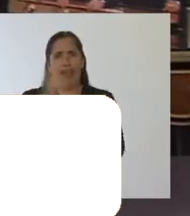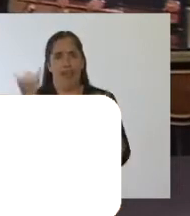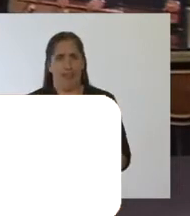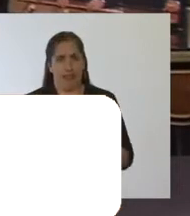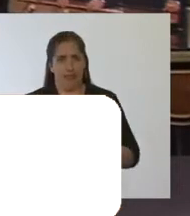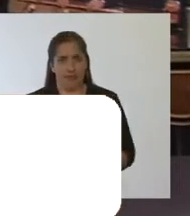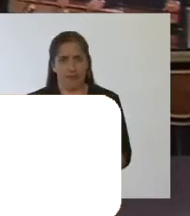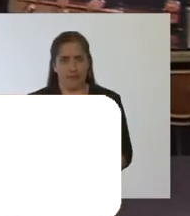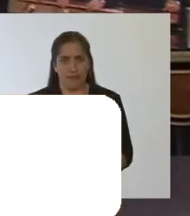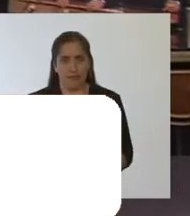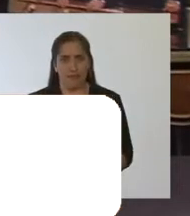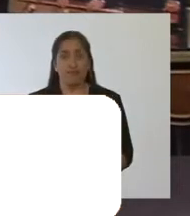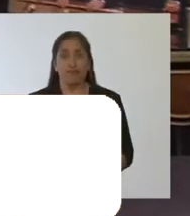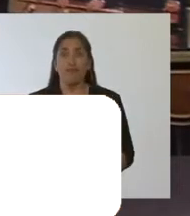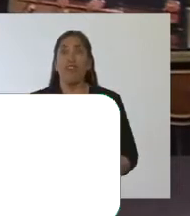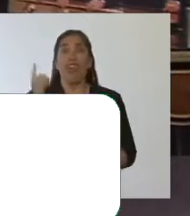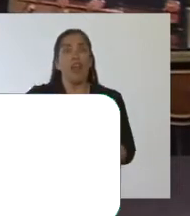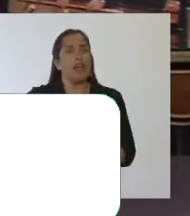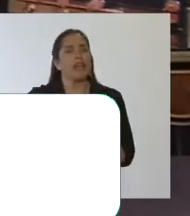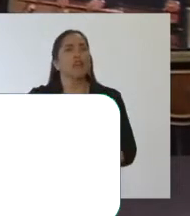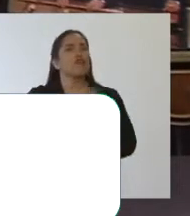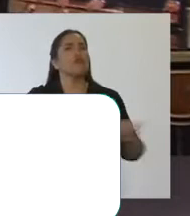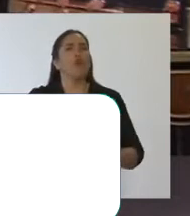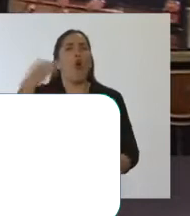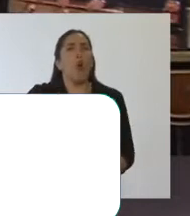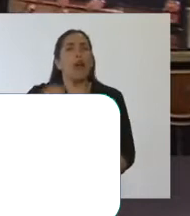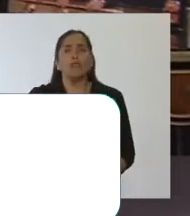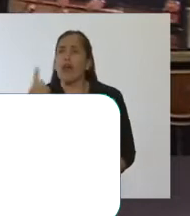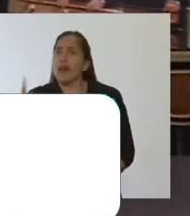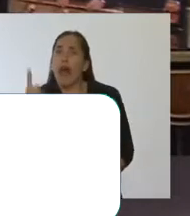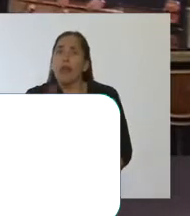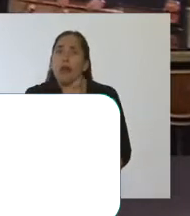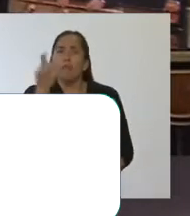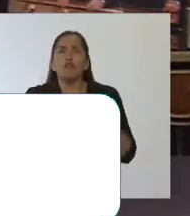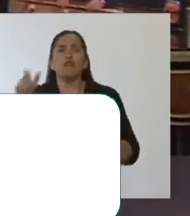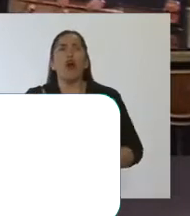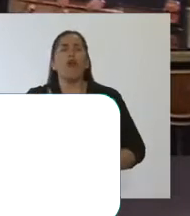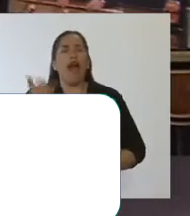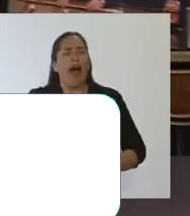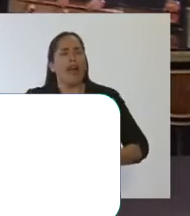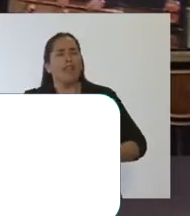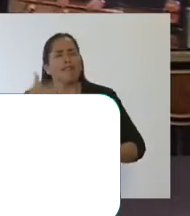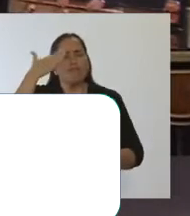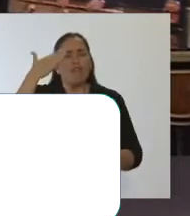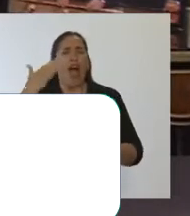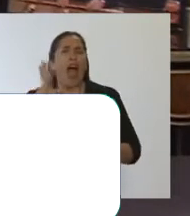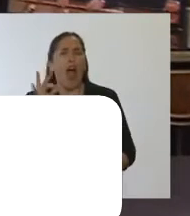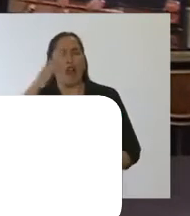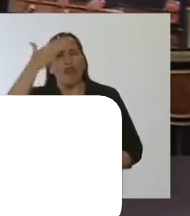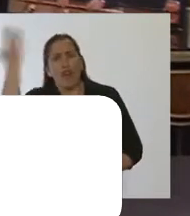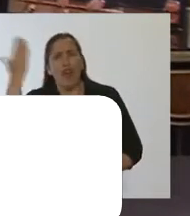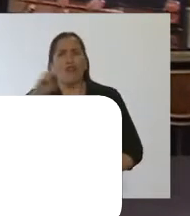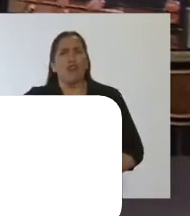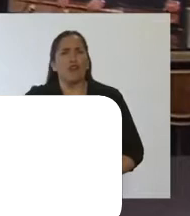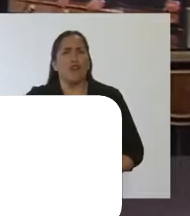Por otra parte, el decreto hace obligatorio a cada persona reportar síntomas compatibles con el coronavirus.